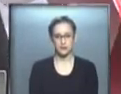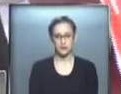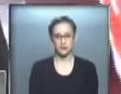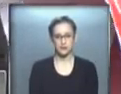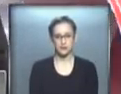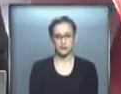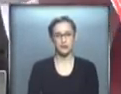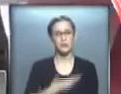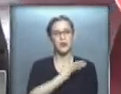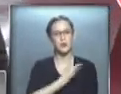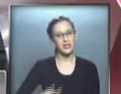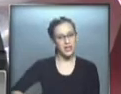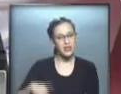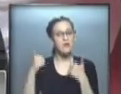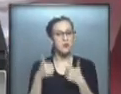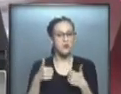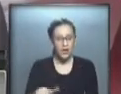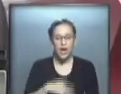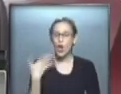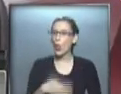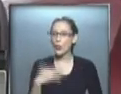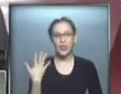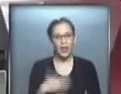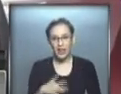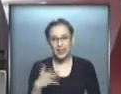muy bien muy animosa favorable